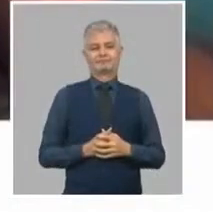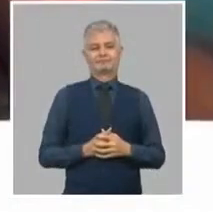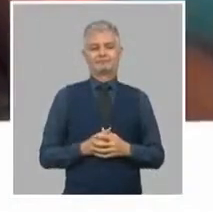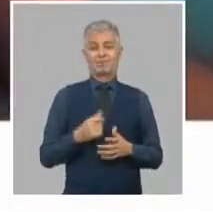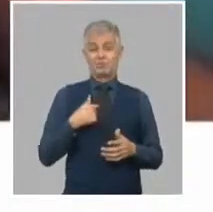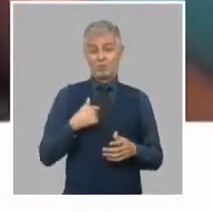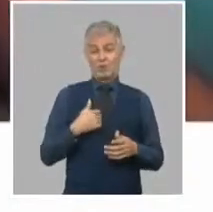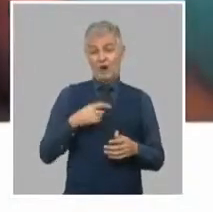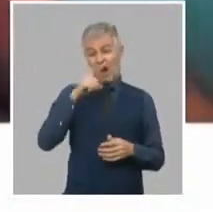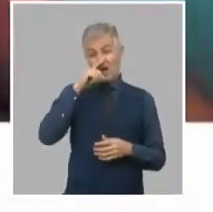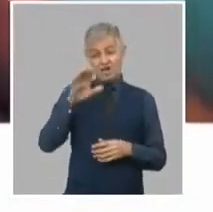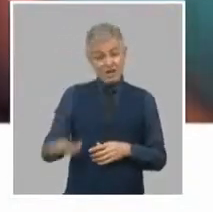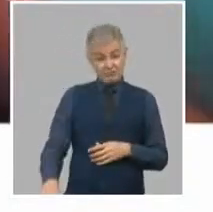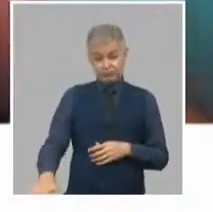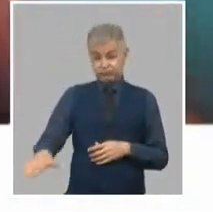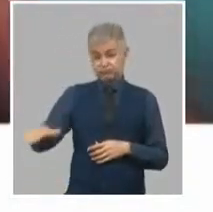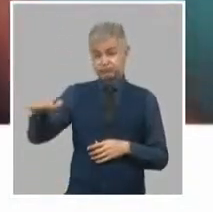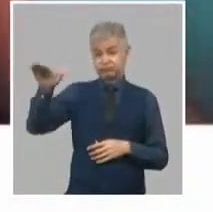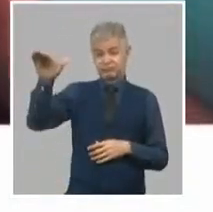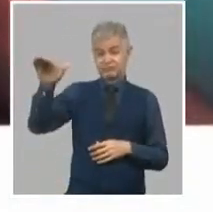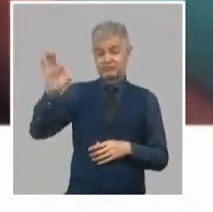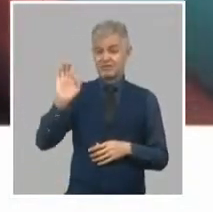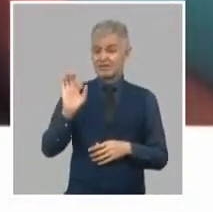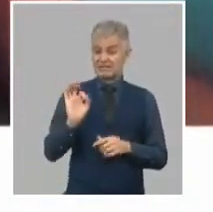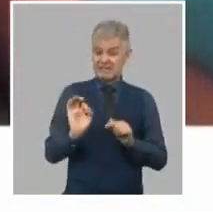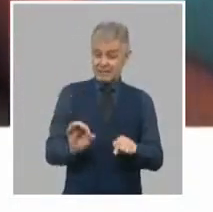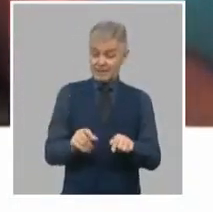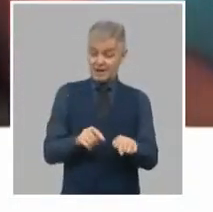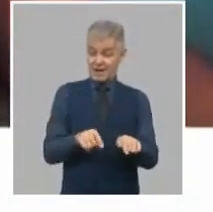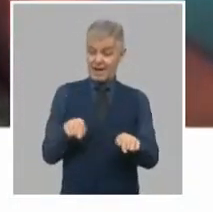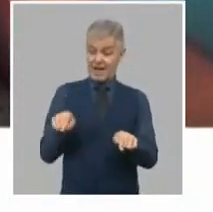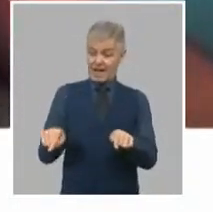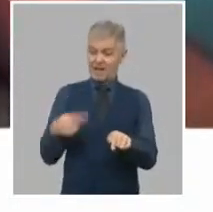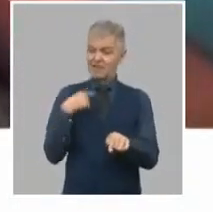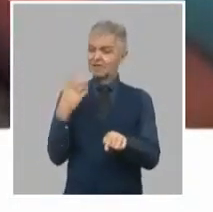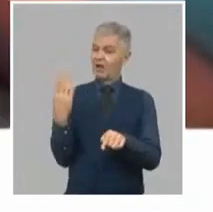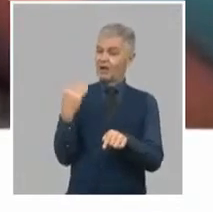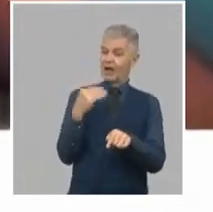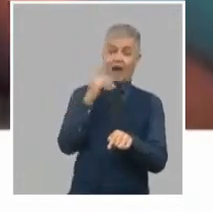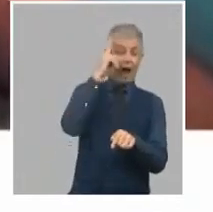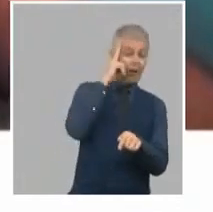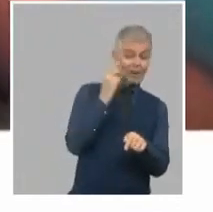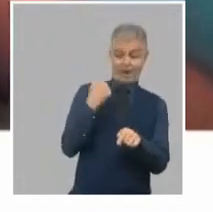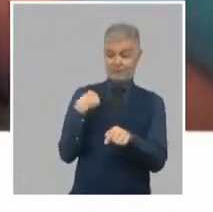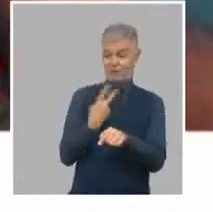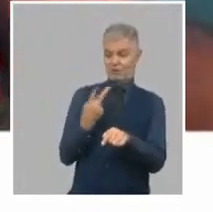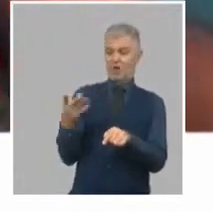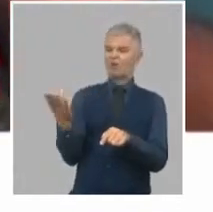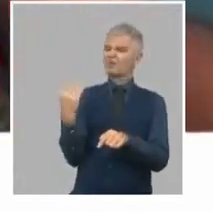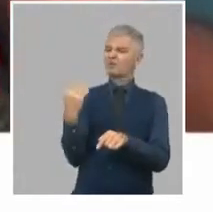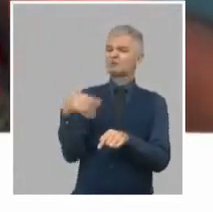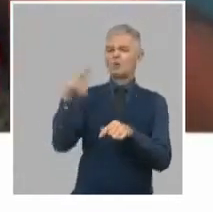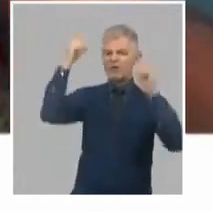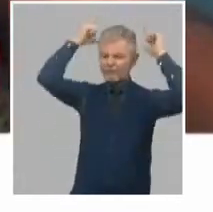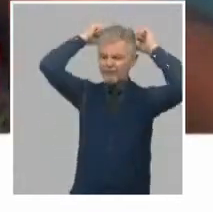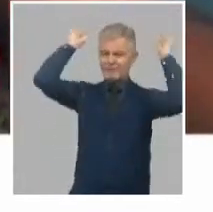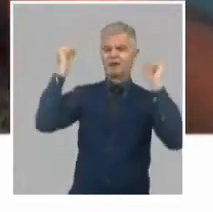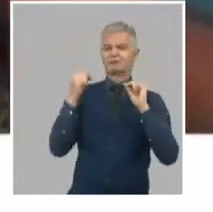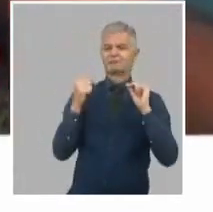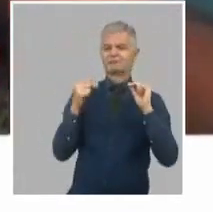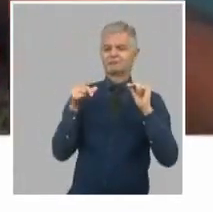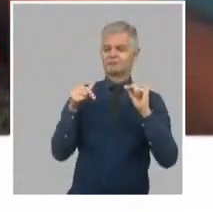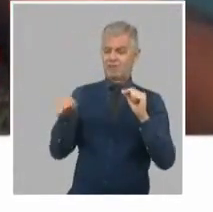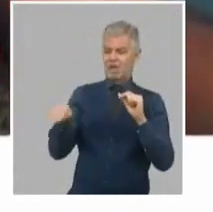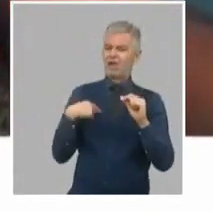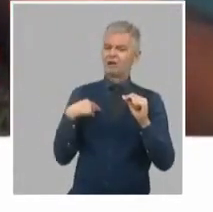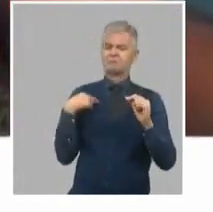Desde niña nos dijo a su abuela y a mí que ella iba a ser enfermera, orgullosa